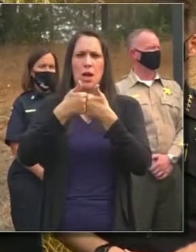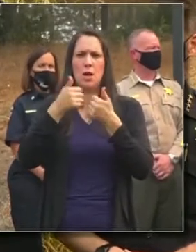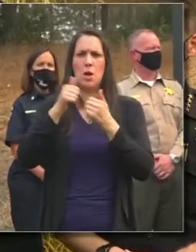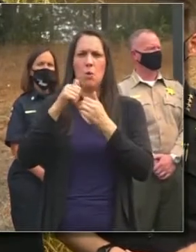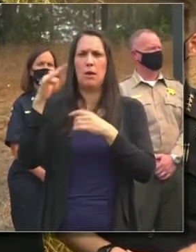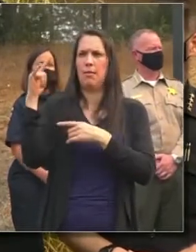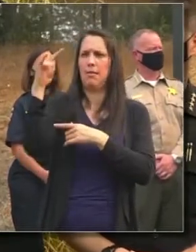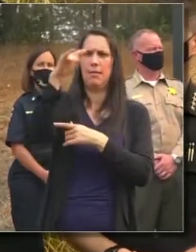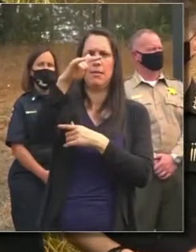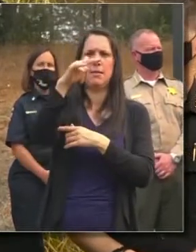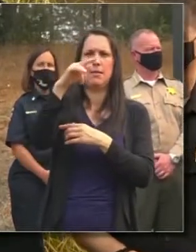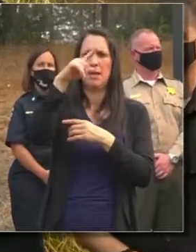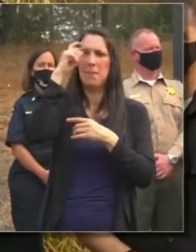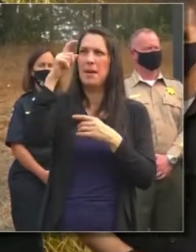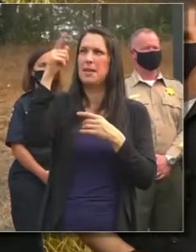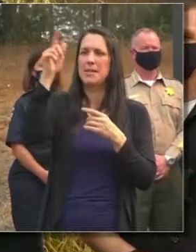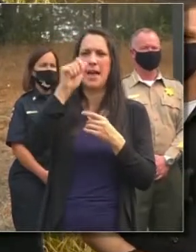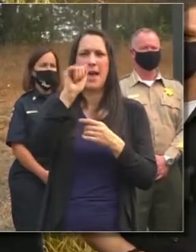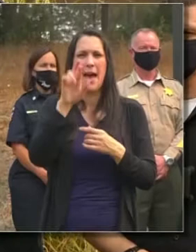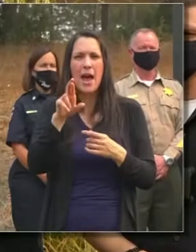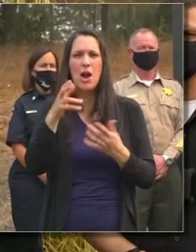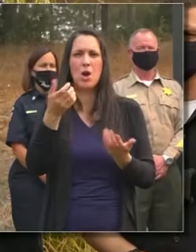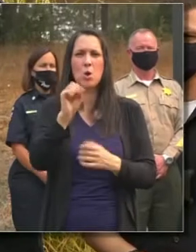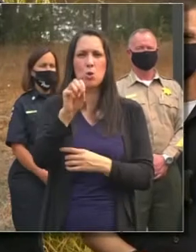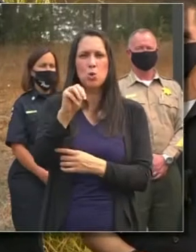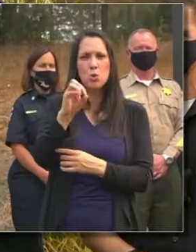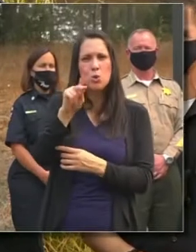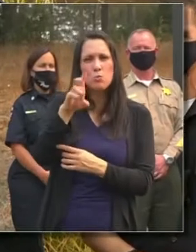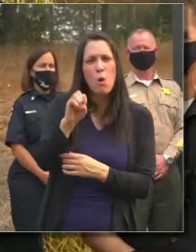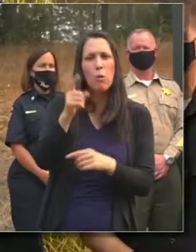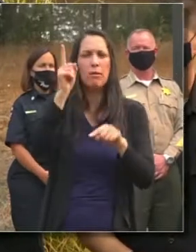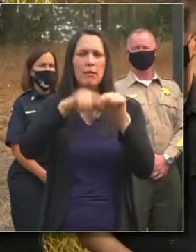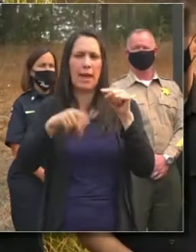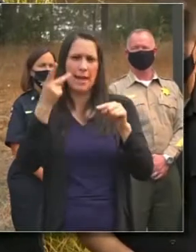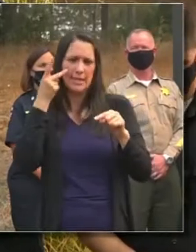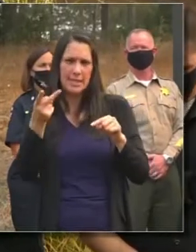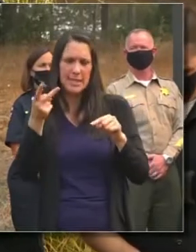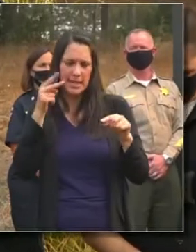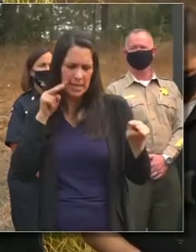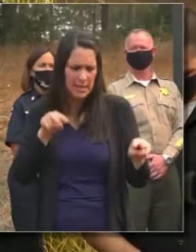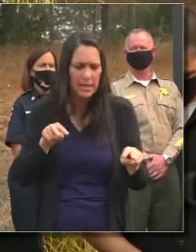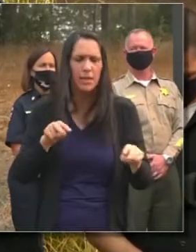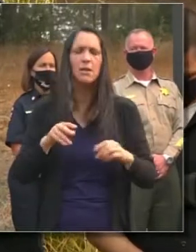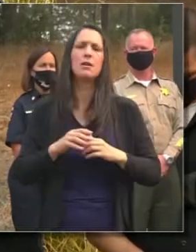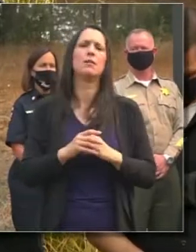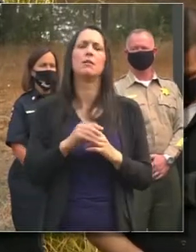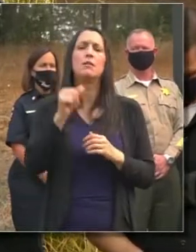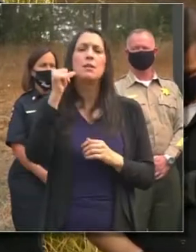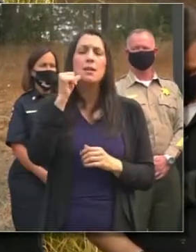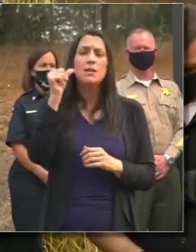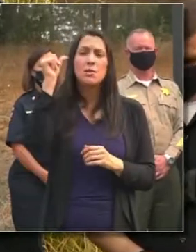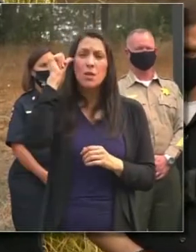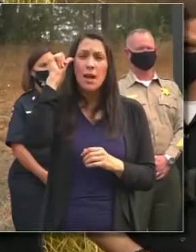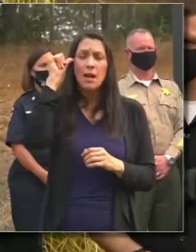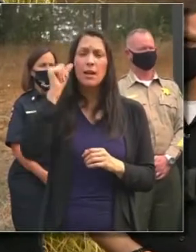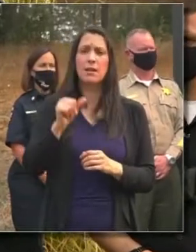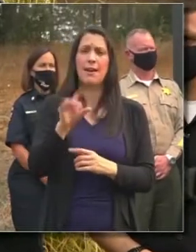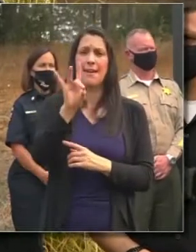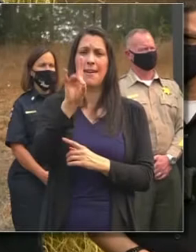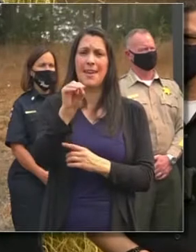reto que hay con aviones con la calidad del aire y la habilidad de ver eso es cierto pero solo ayer